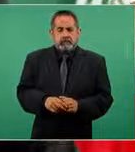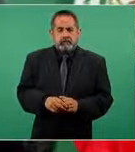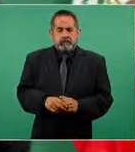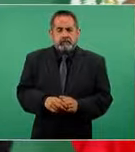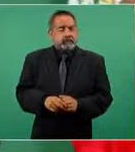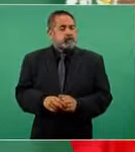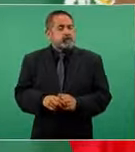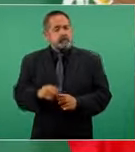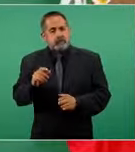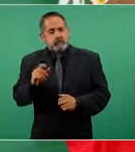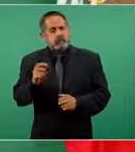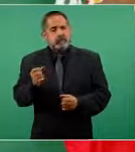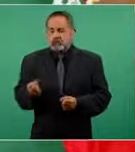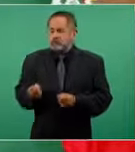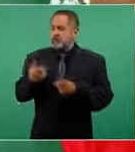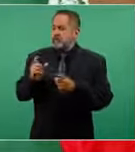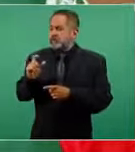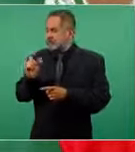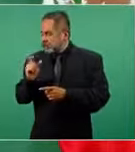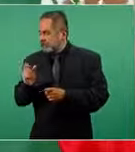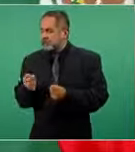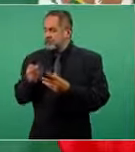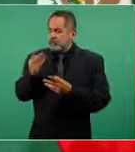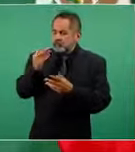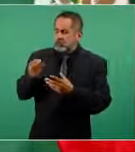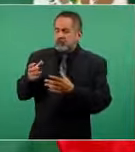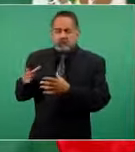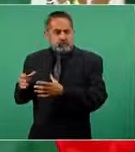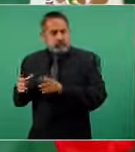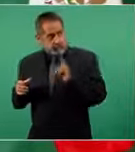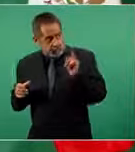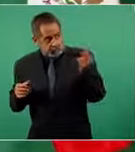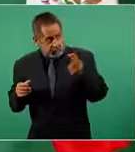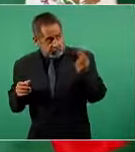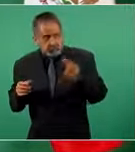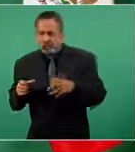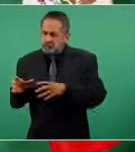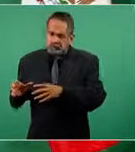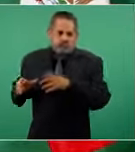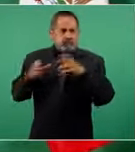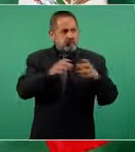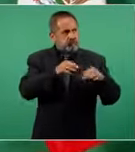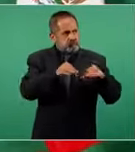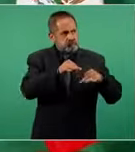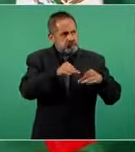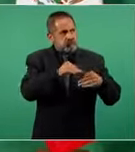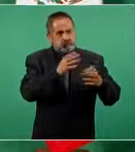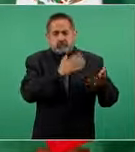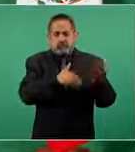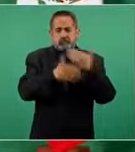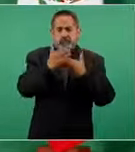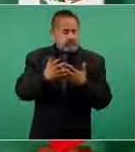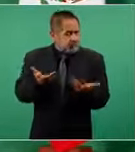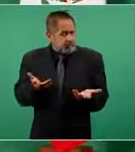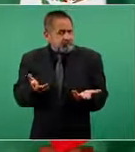cuánto se va a necesitar de fuerza de trabajo para tener crecimiento?